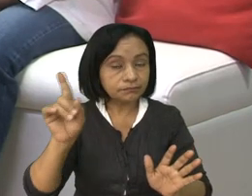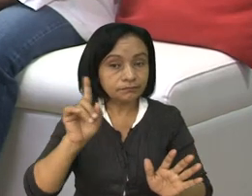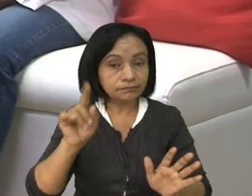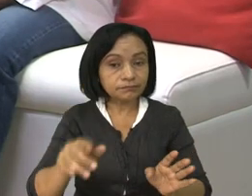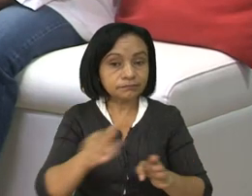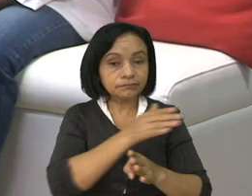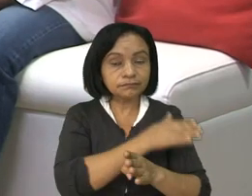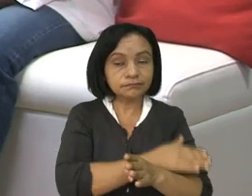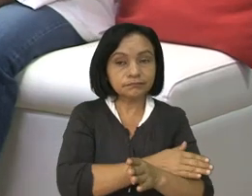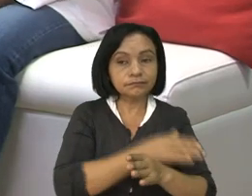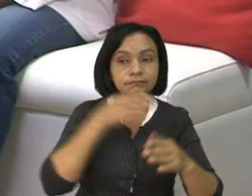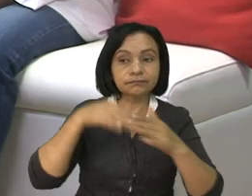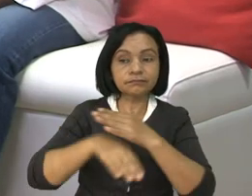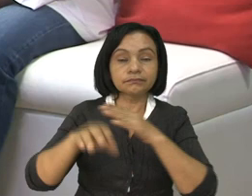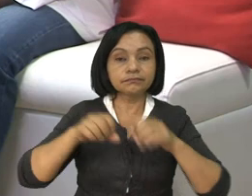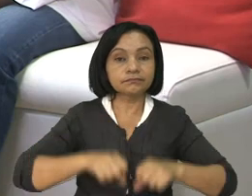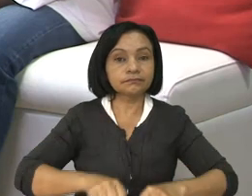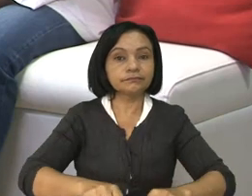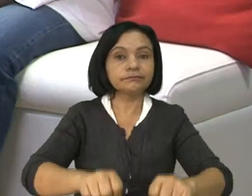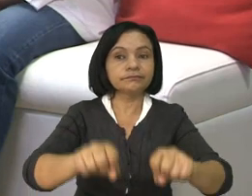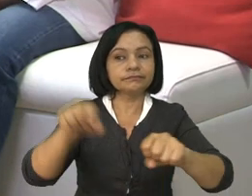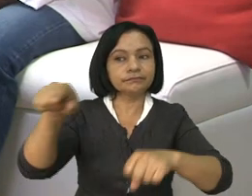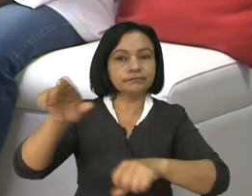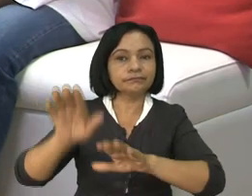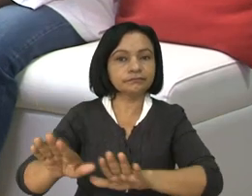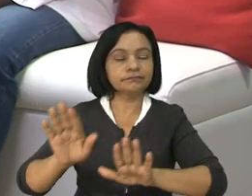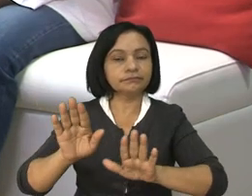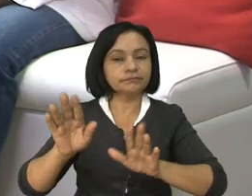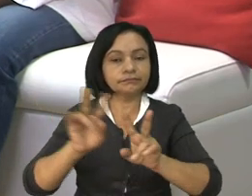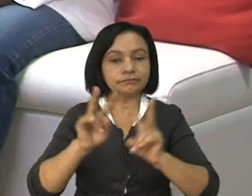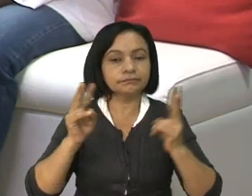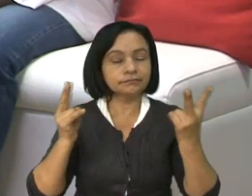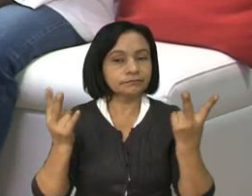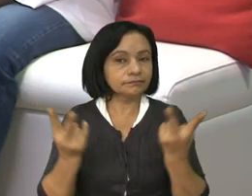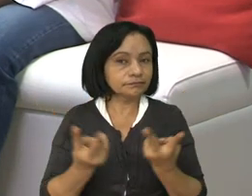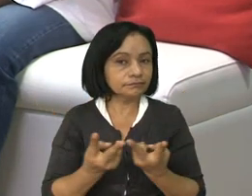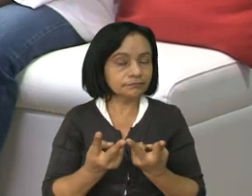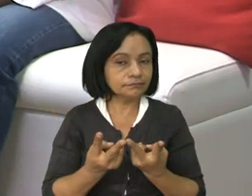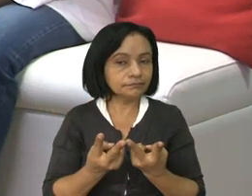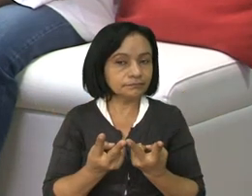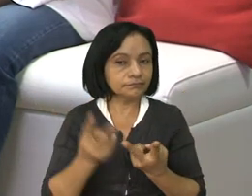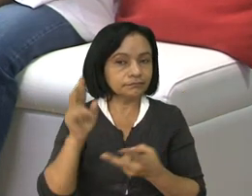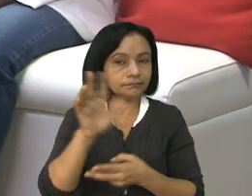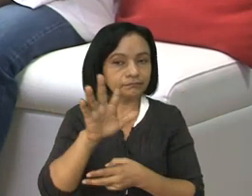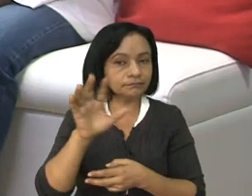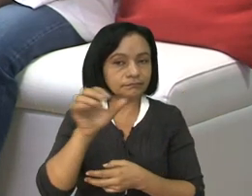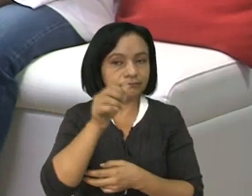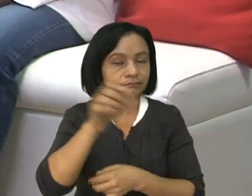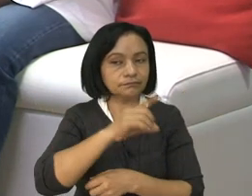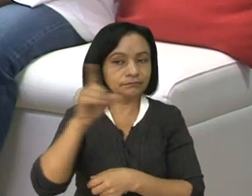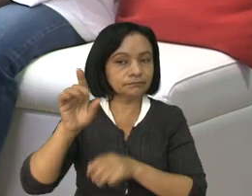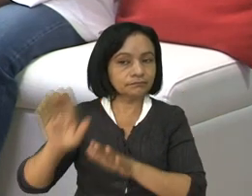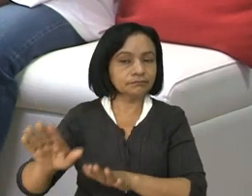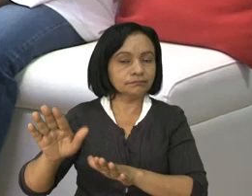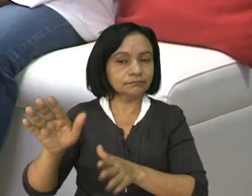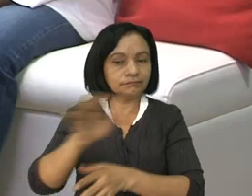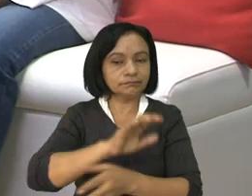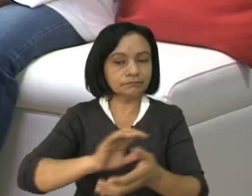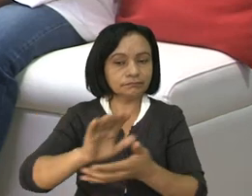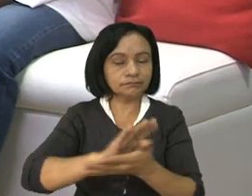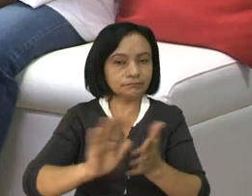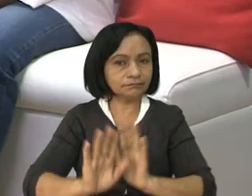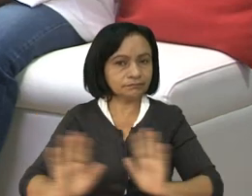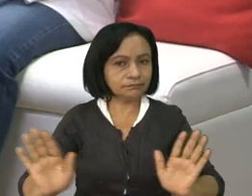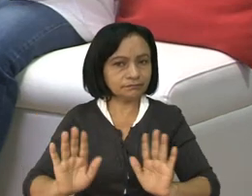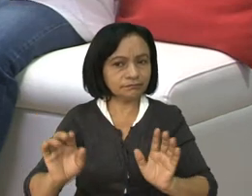tiempo han estado en el súper. Porque hay verduras que están 5 o 6 días ahí y ellos no la lavan,